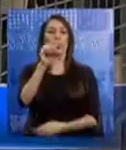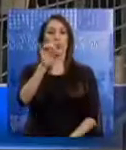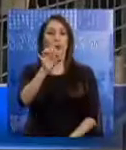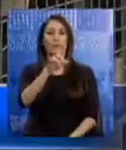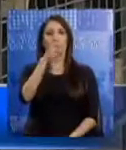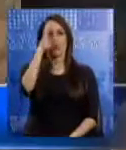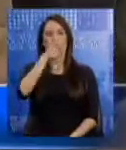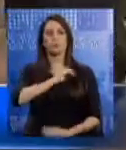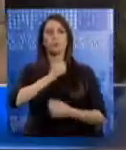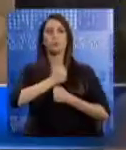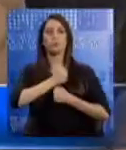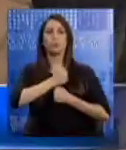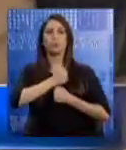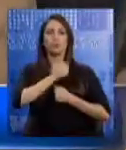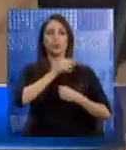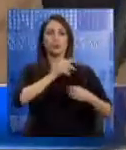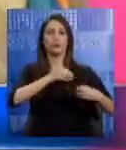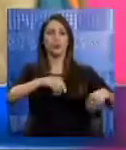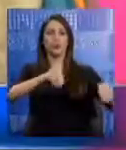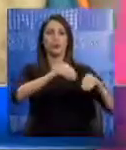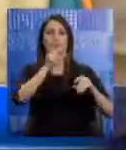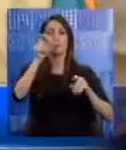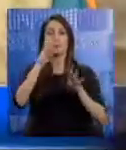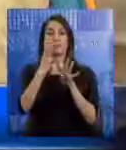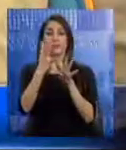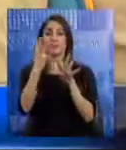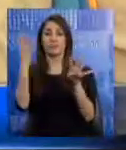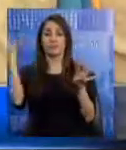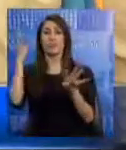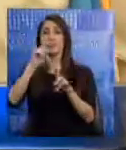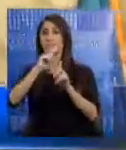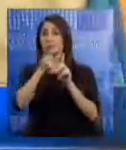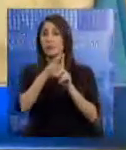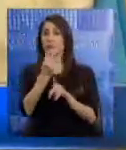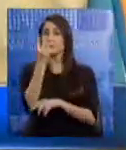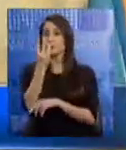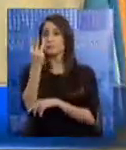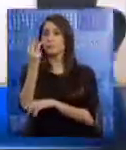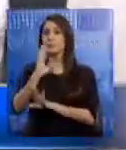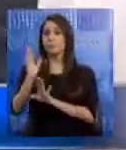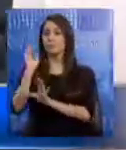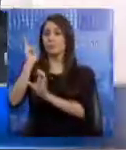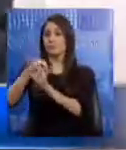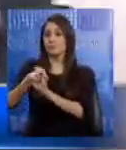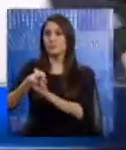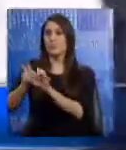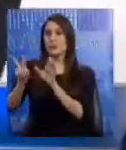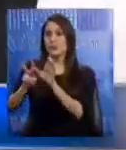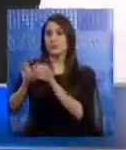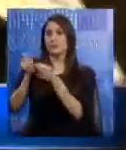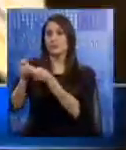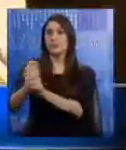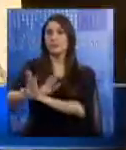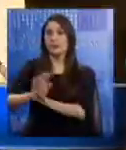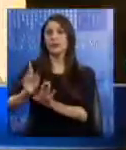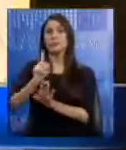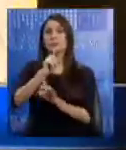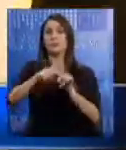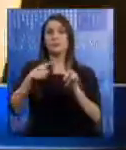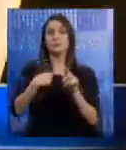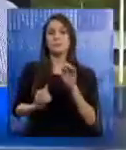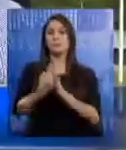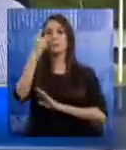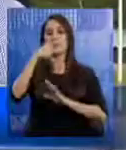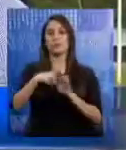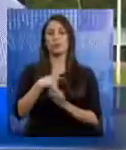sus documentos luego de cumplir el procedimiento en la página web del Ministerio del Interior. Rubén Vélez alcanzó el primer lugar en la